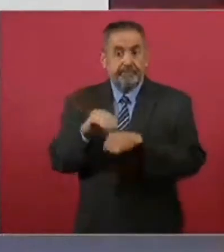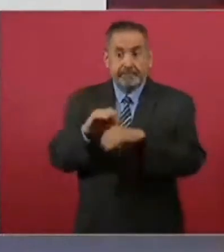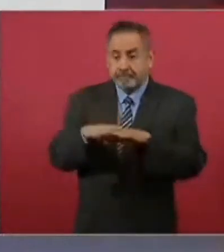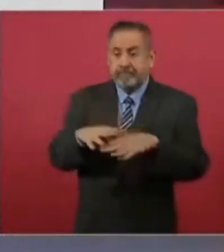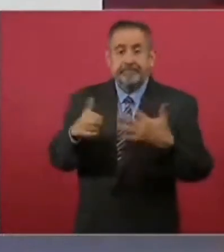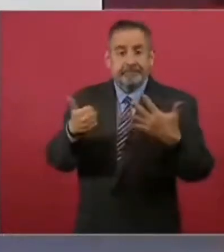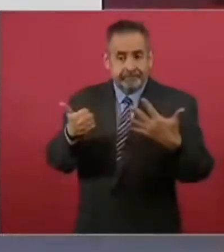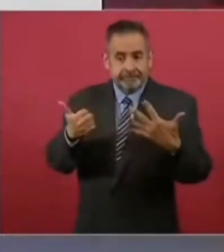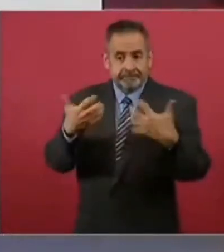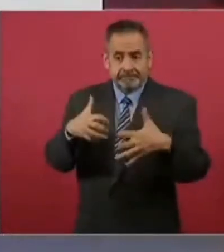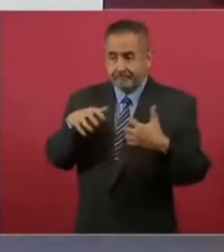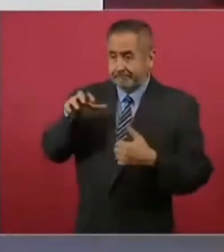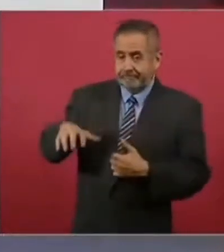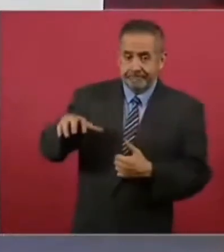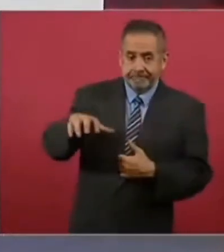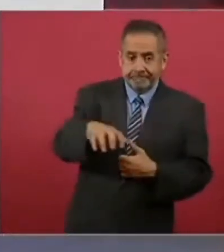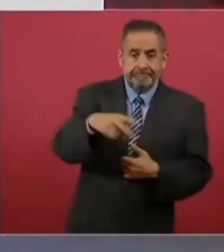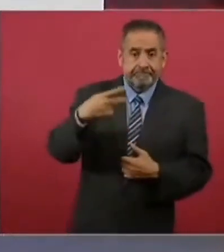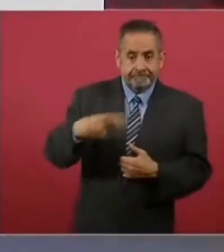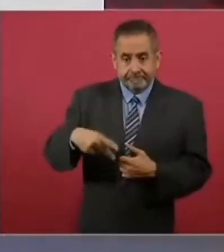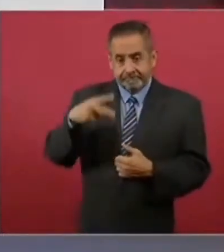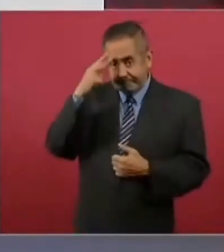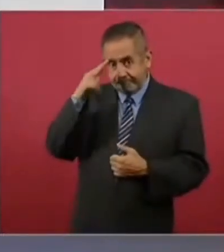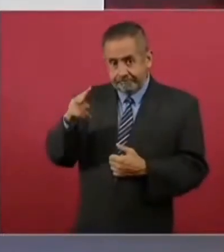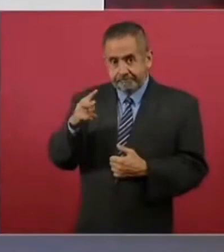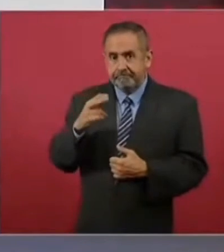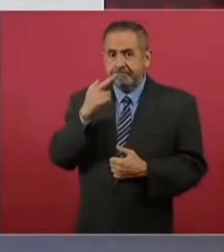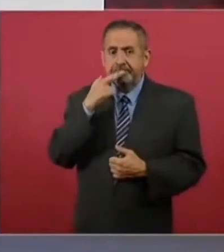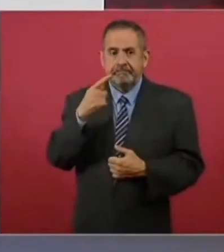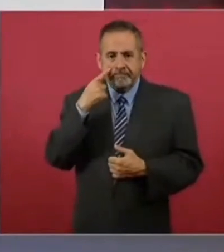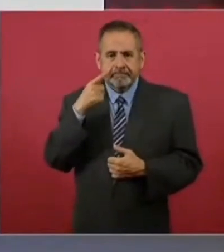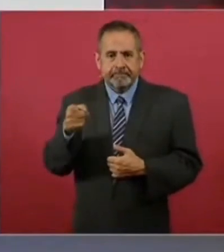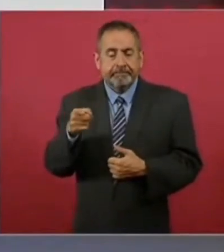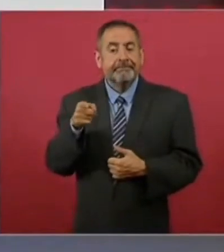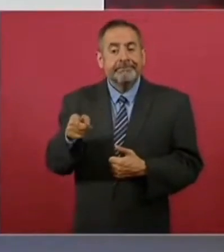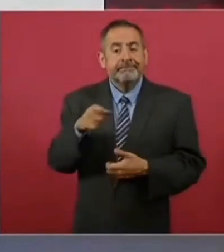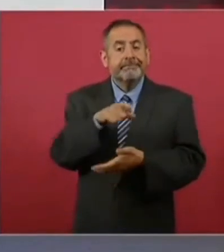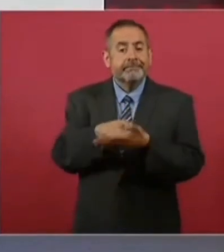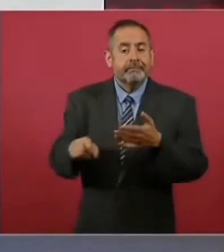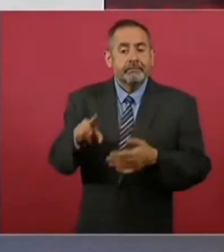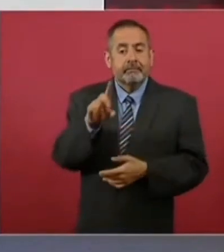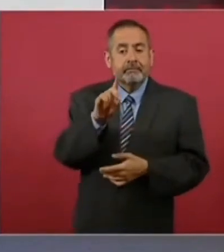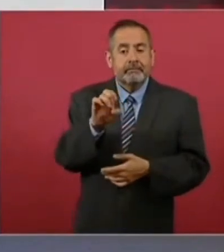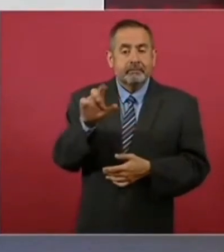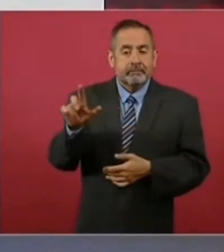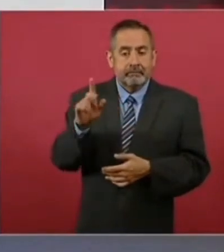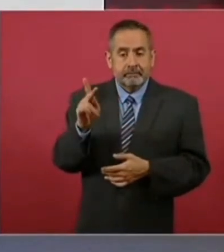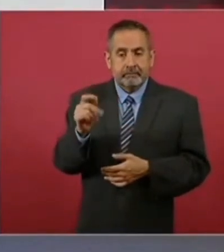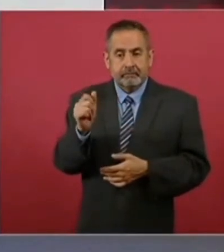ya se empiezan a ver resultados. Y aquí está Deer Park,